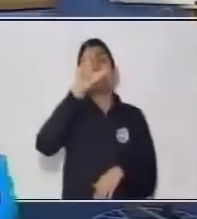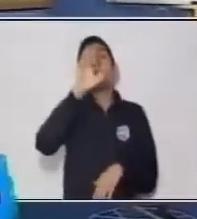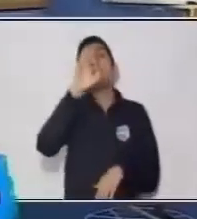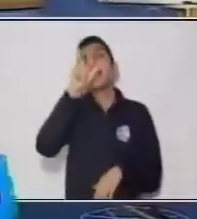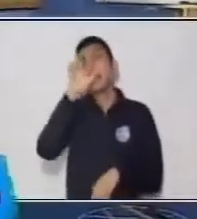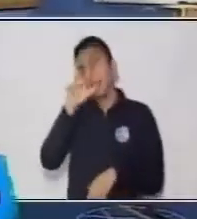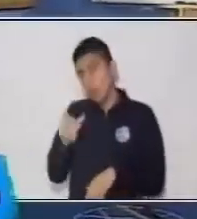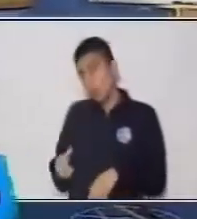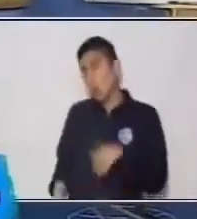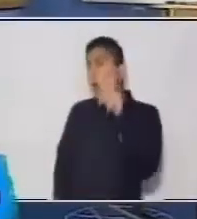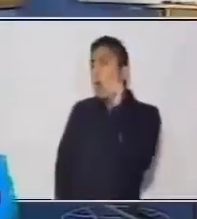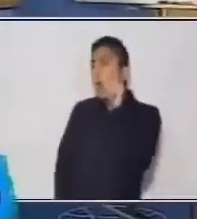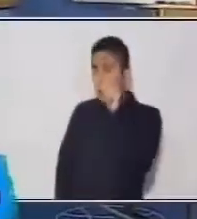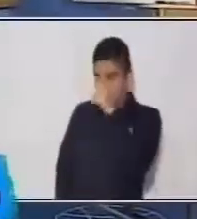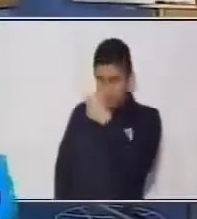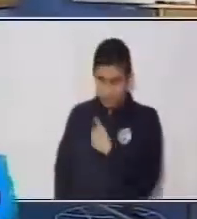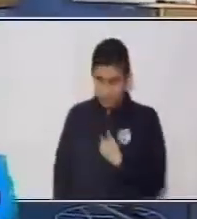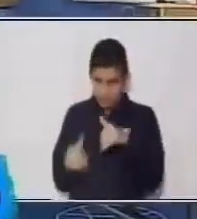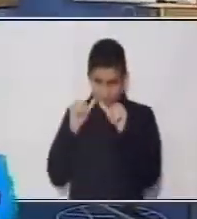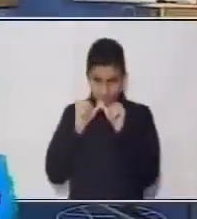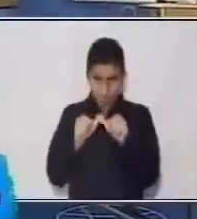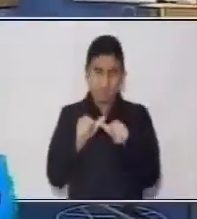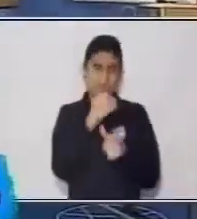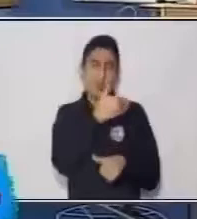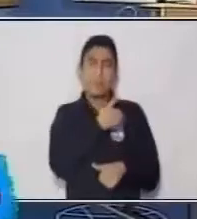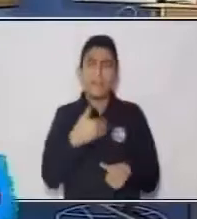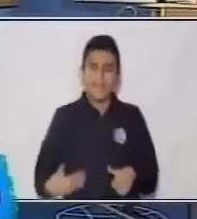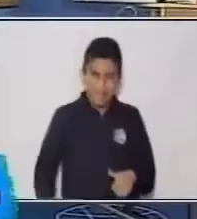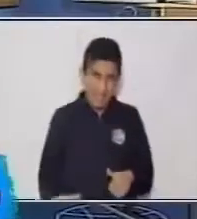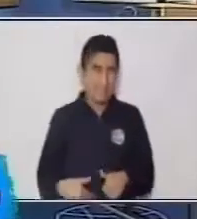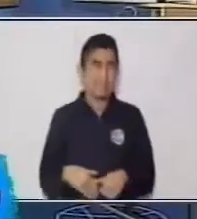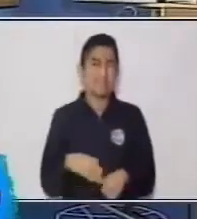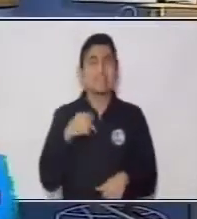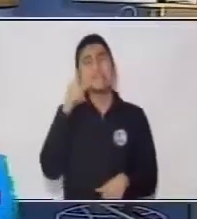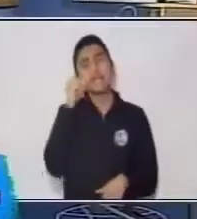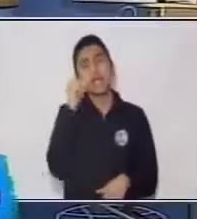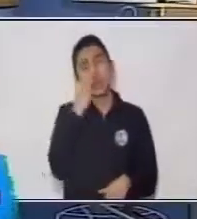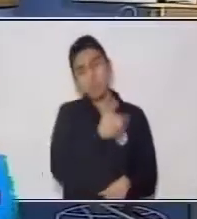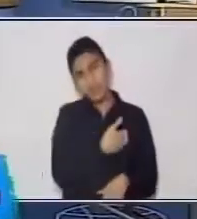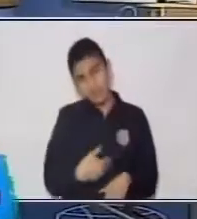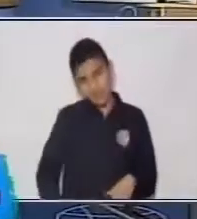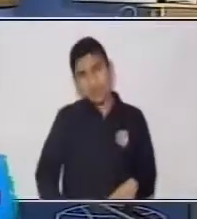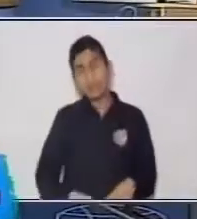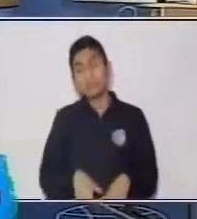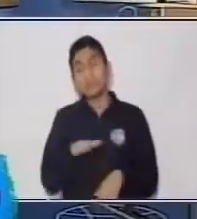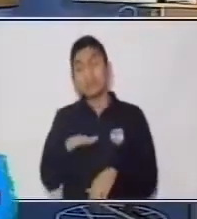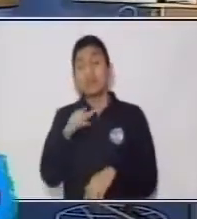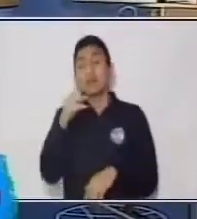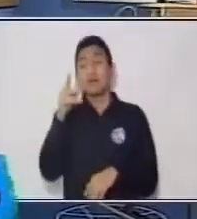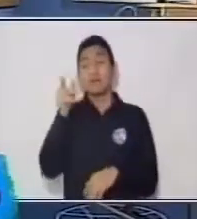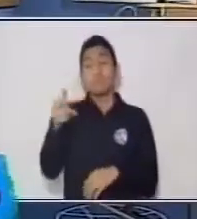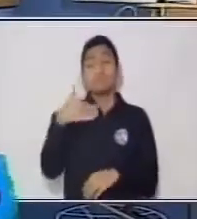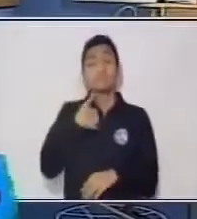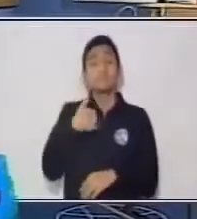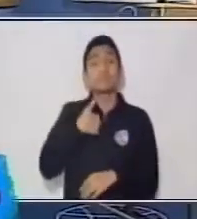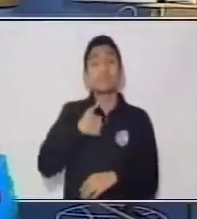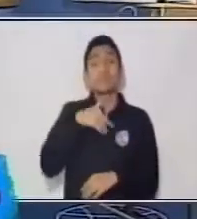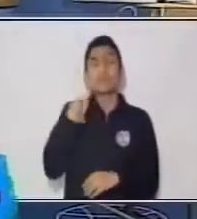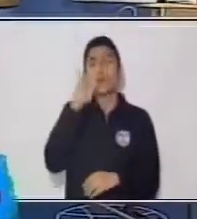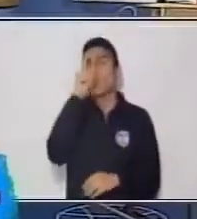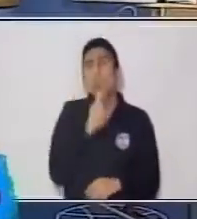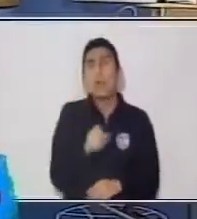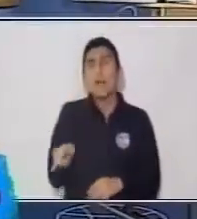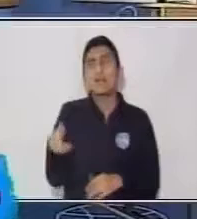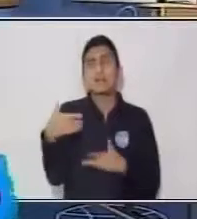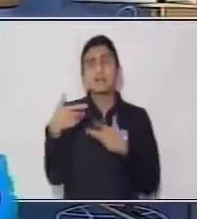protagonista, el señor presidente. En esta obra, estos indigentes pues vivían ahí y dice que no eran nada